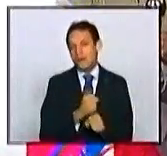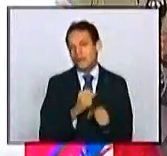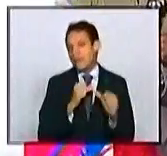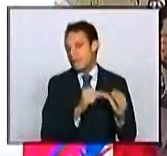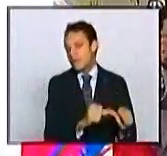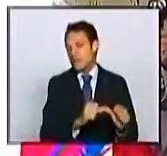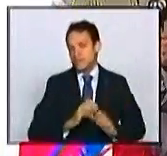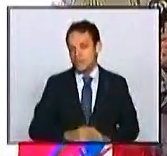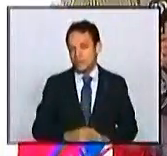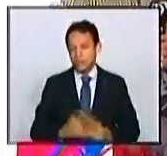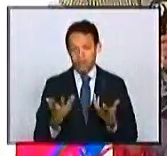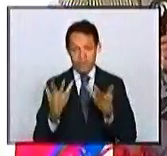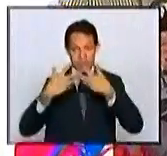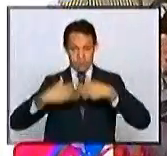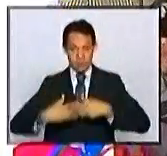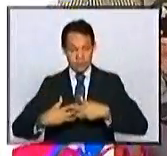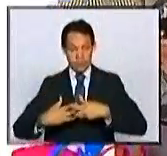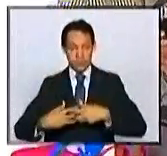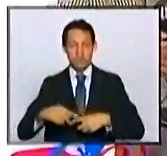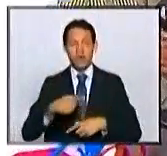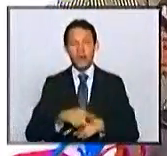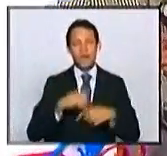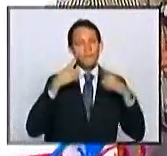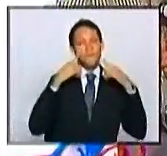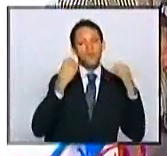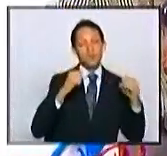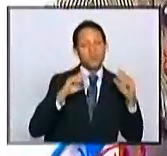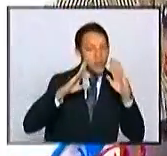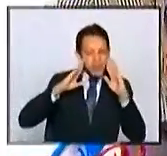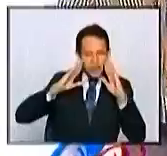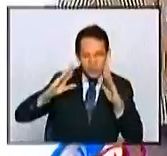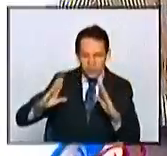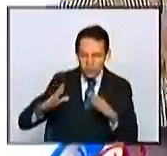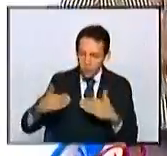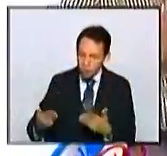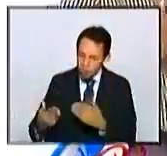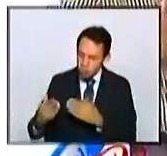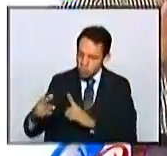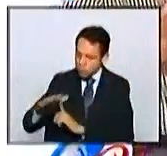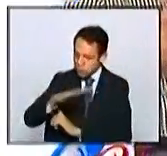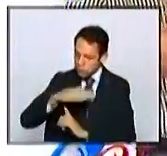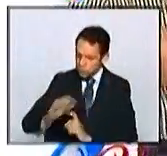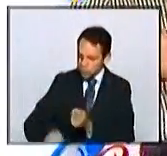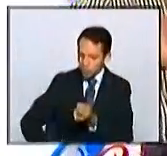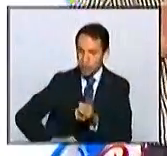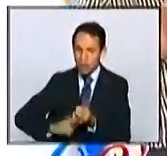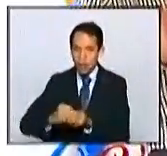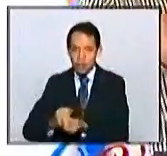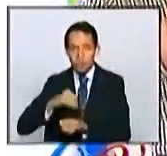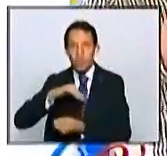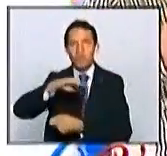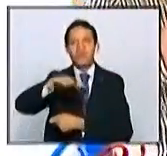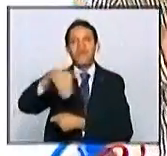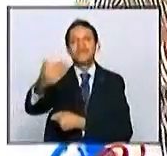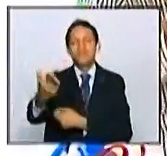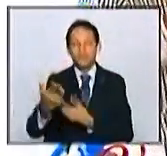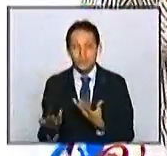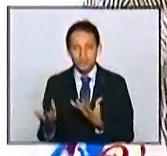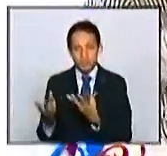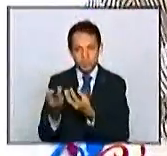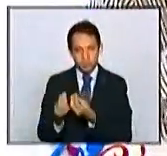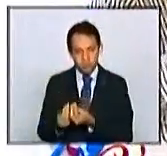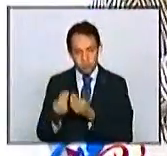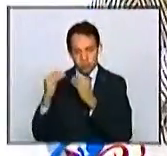Las empresas se están preocupando por el tema de la salud ocupacional, el tema postural, el tema